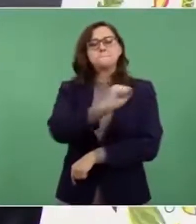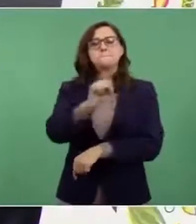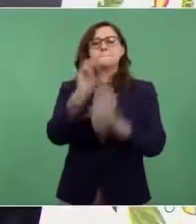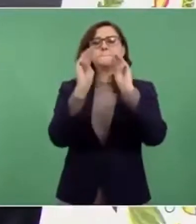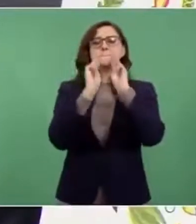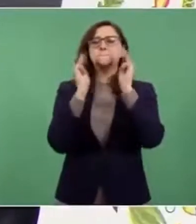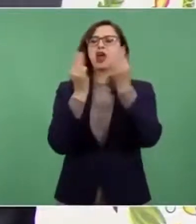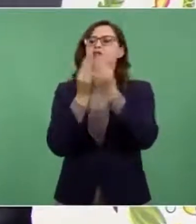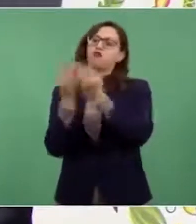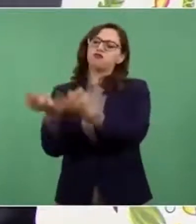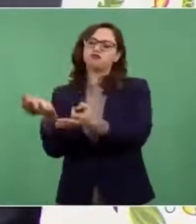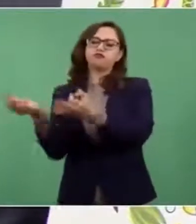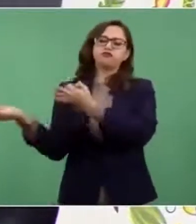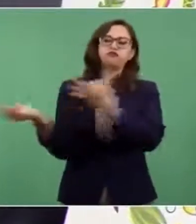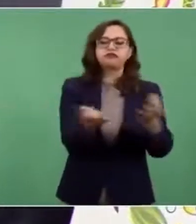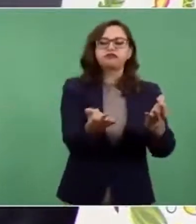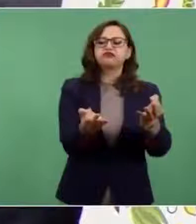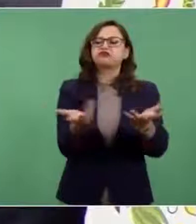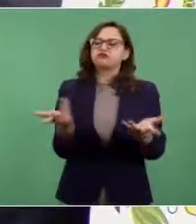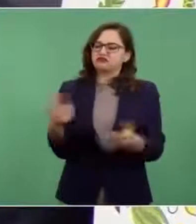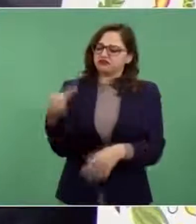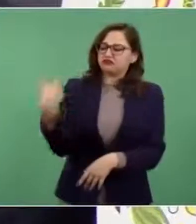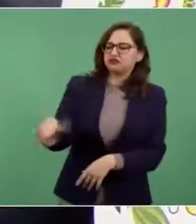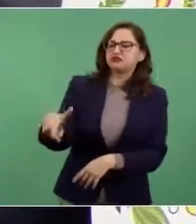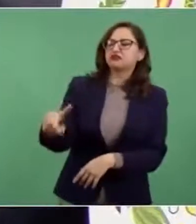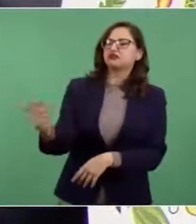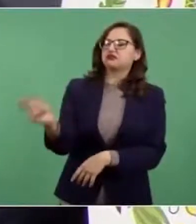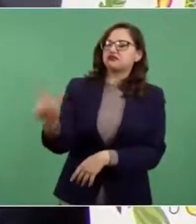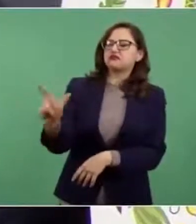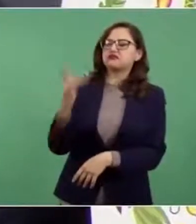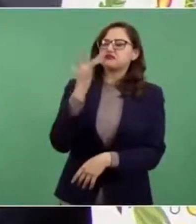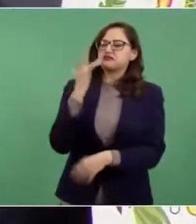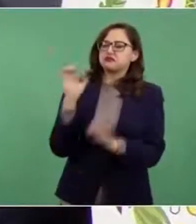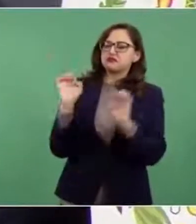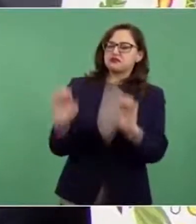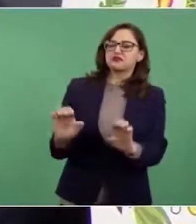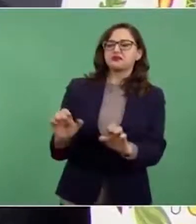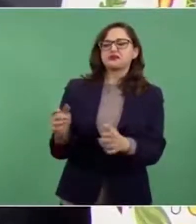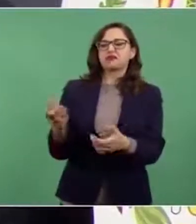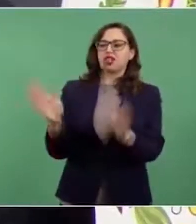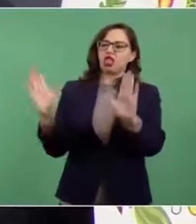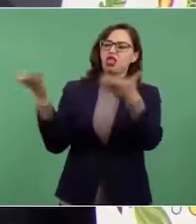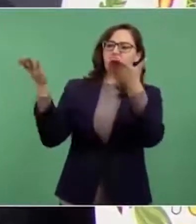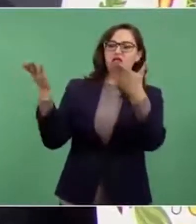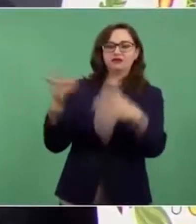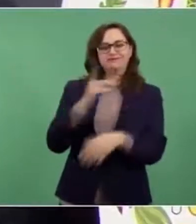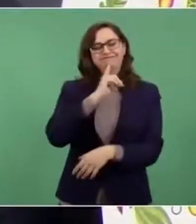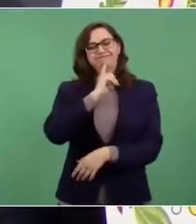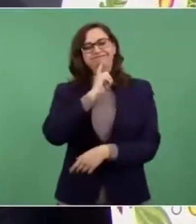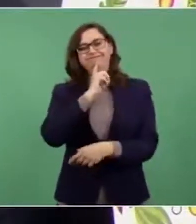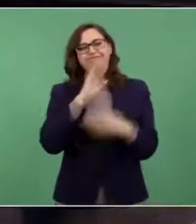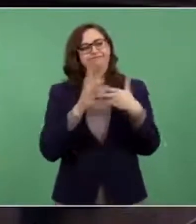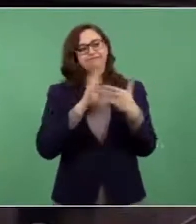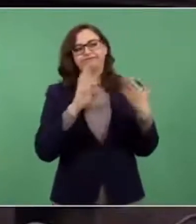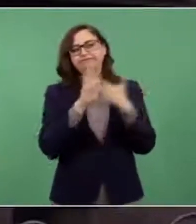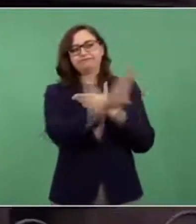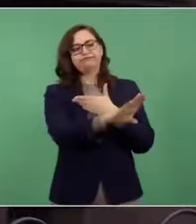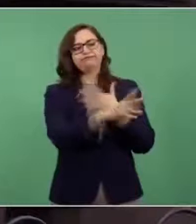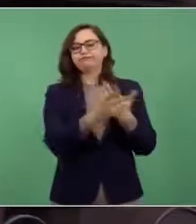a cambio de dinero, fama o lujo barato. La verdadera